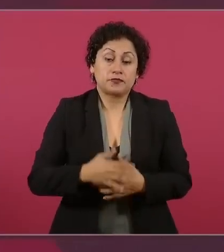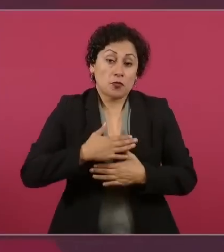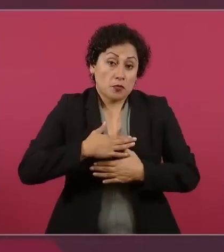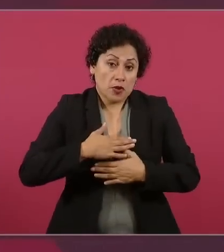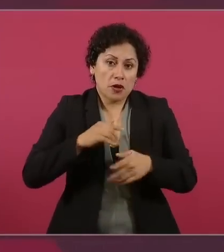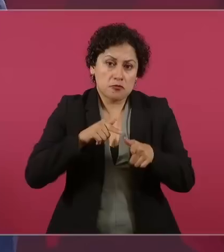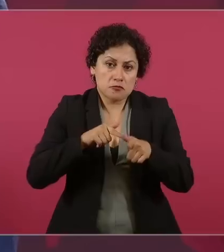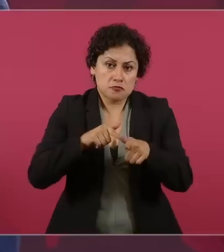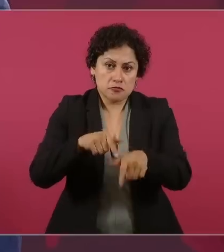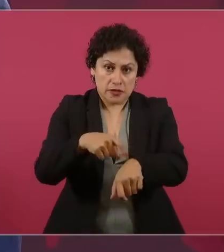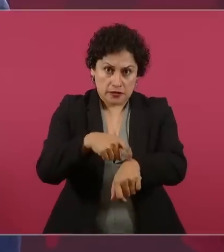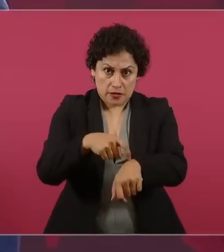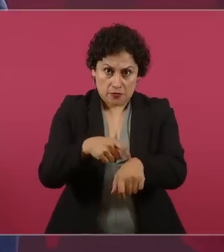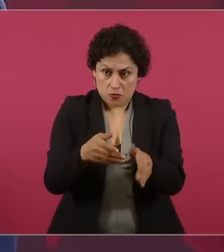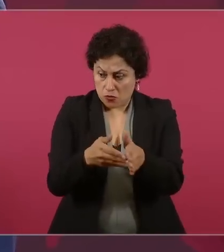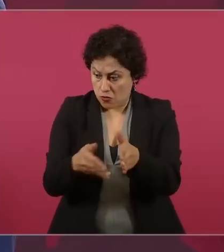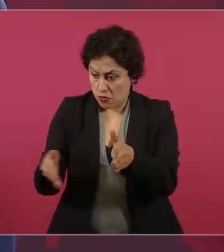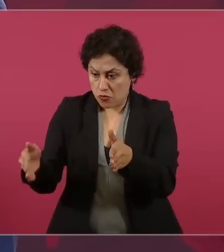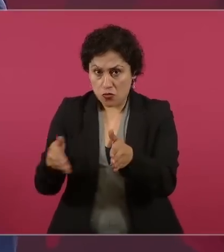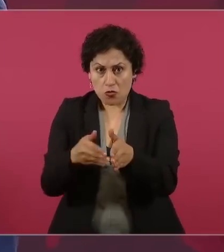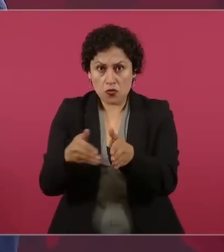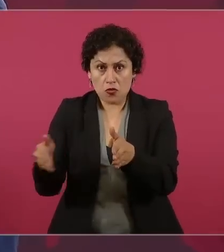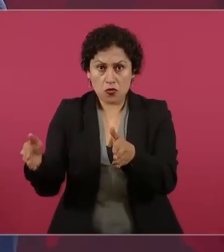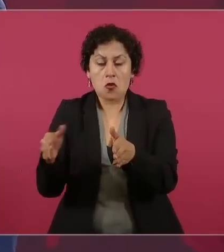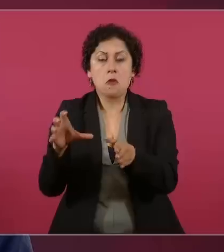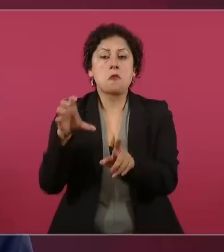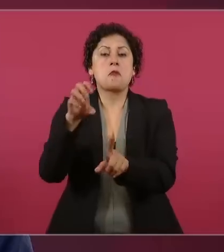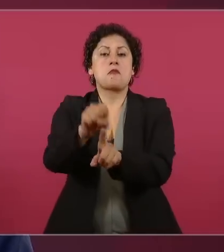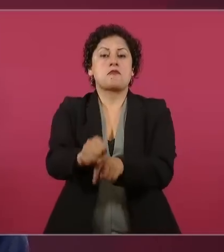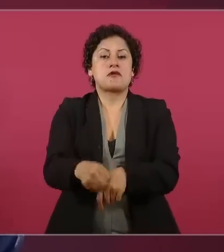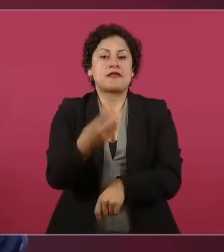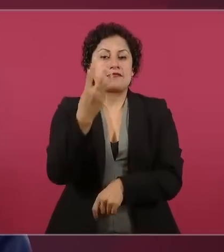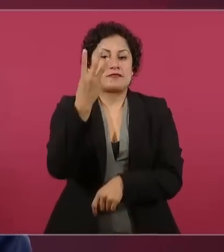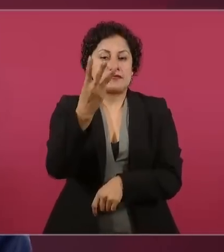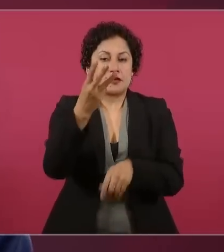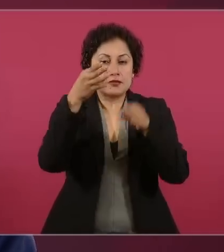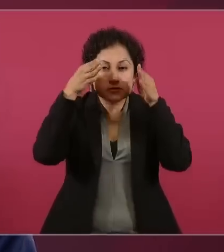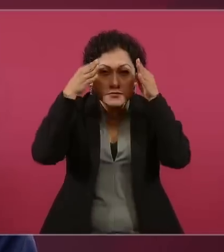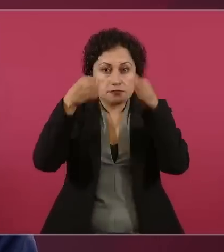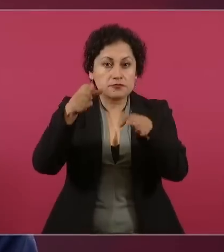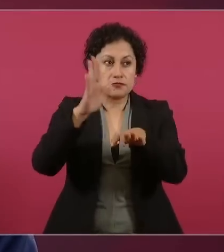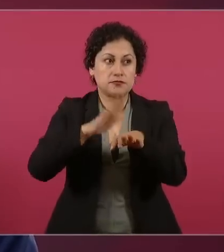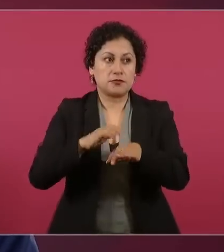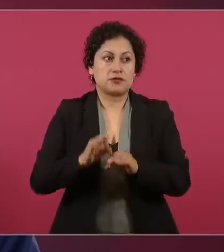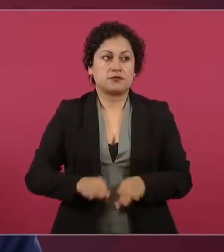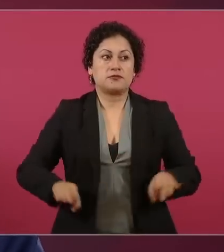falta, son 3 prioridades básicas.